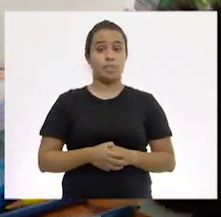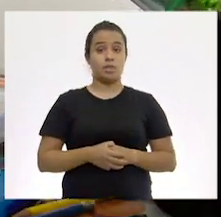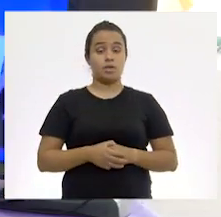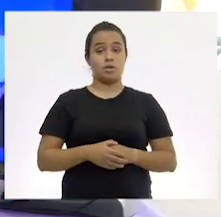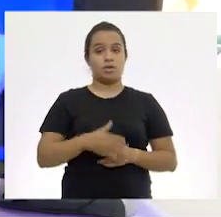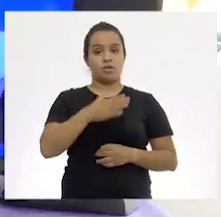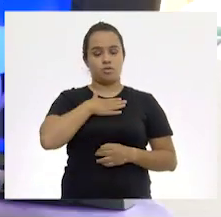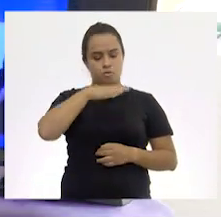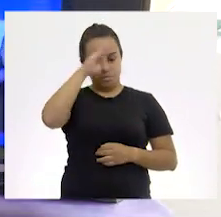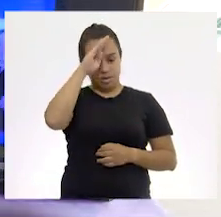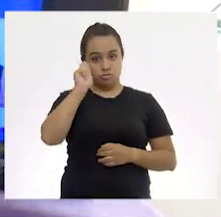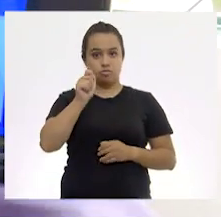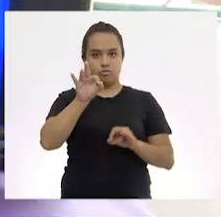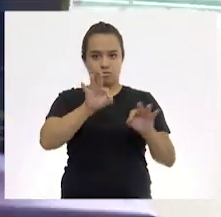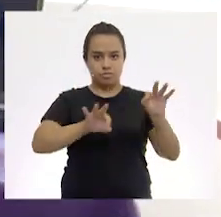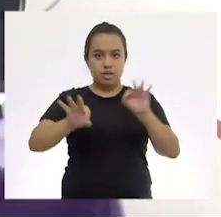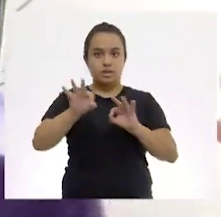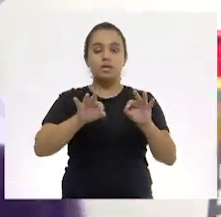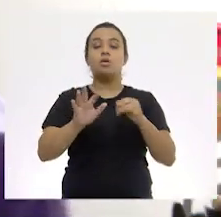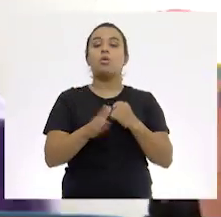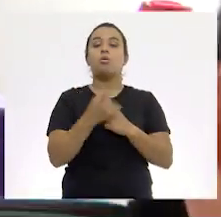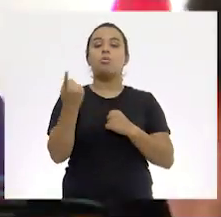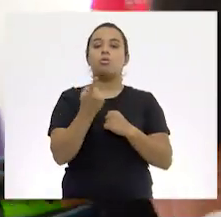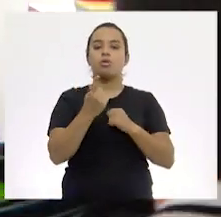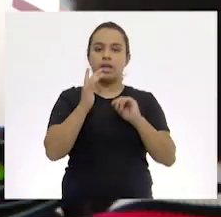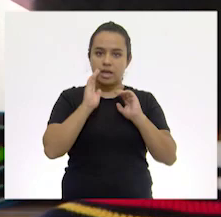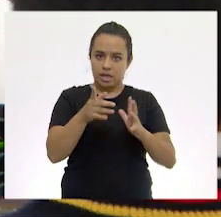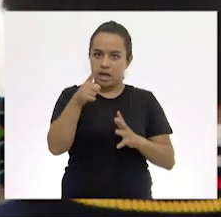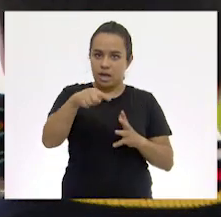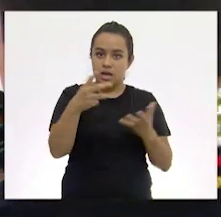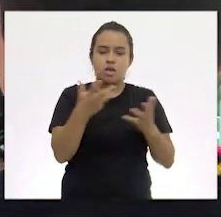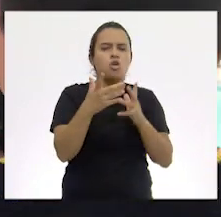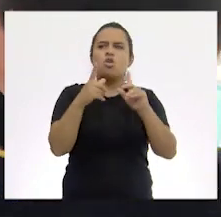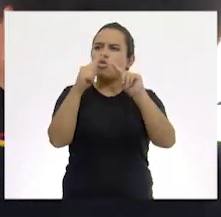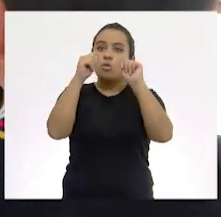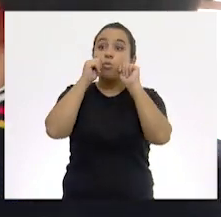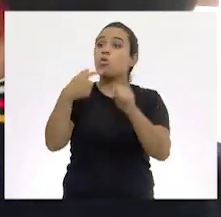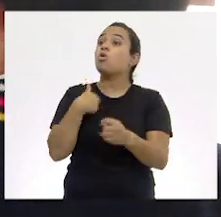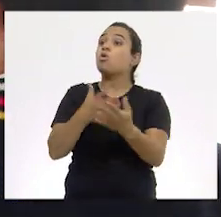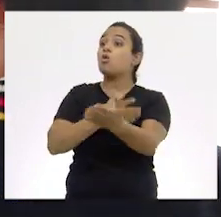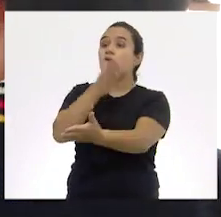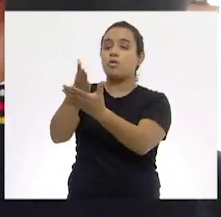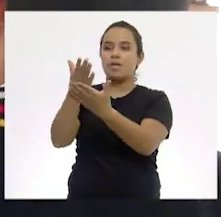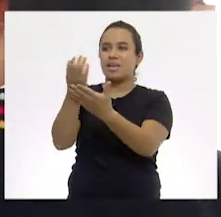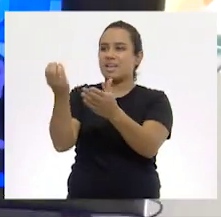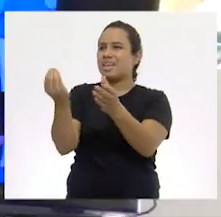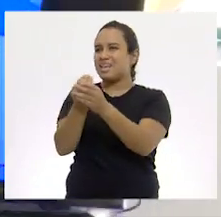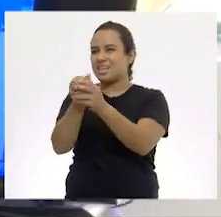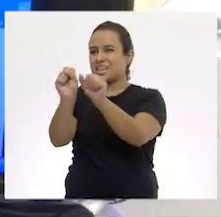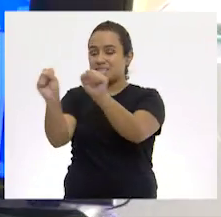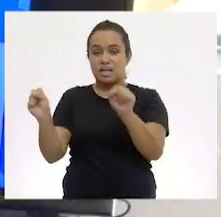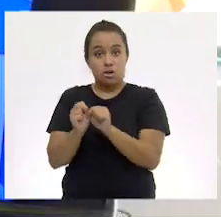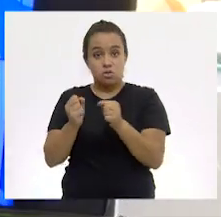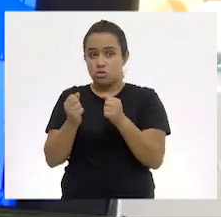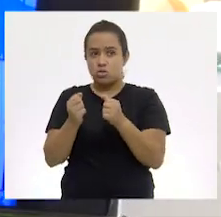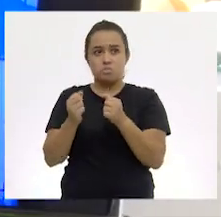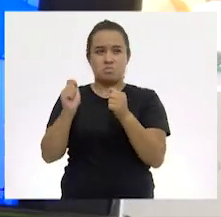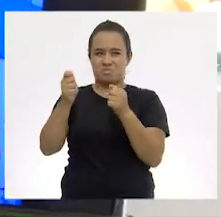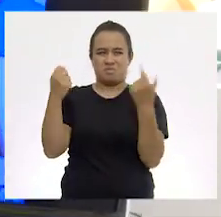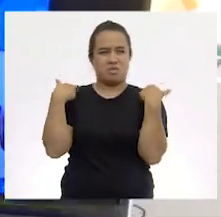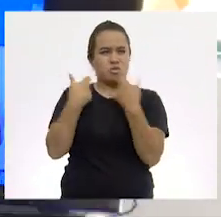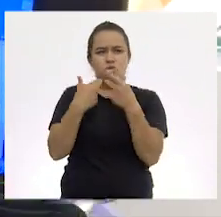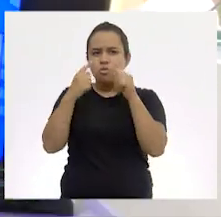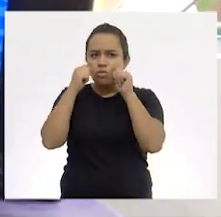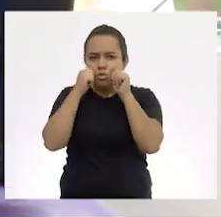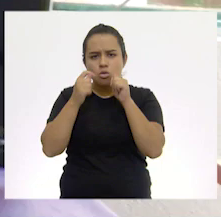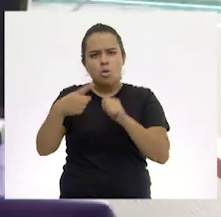física, porque nos meten más ya a la práctica, aunque no estemos en nuestra aula o en nuestro salón con nuestros